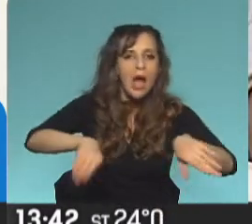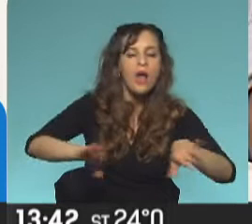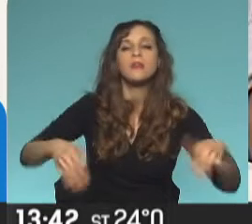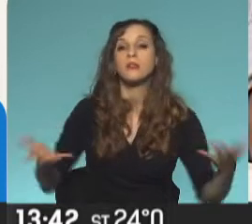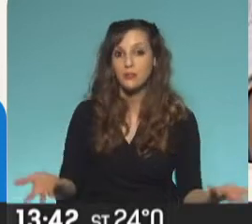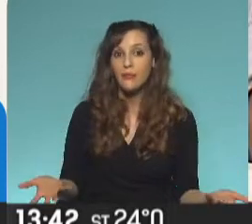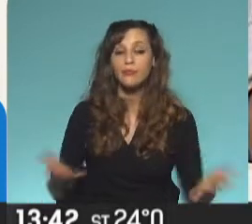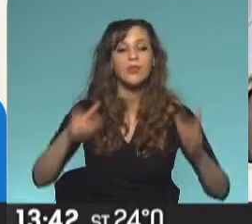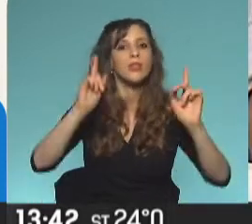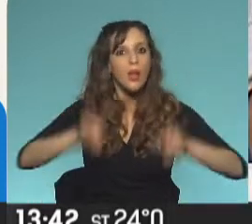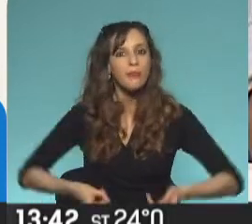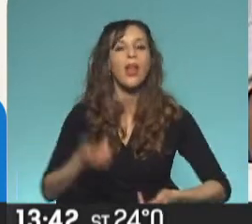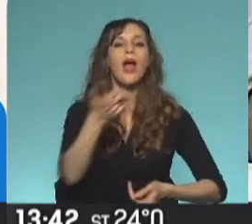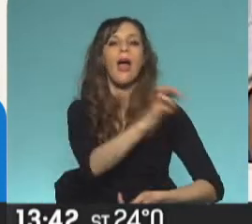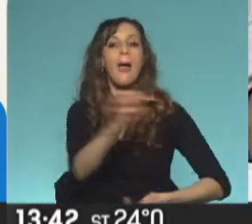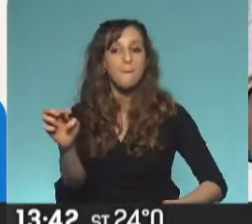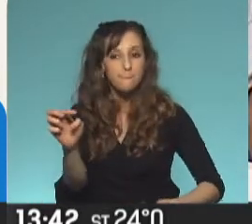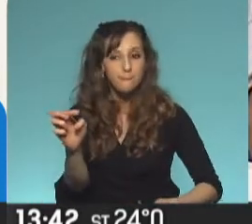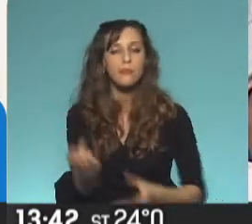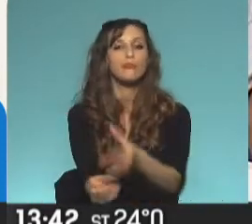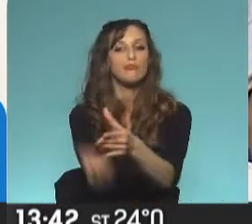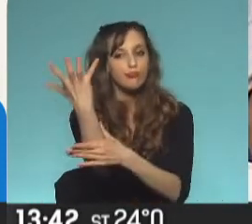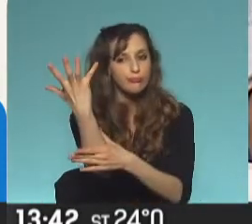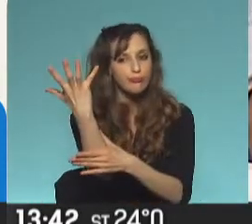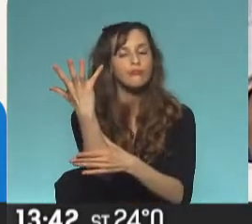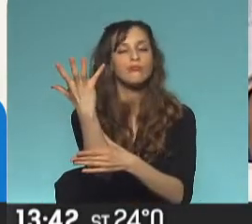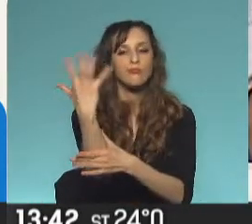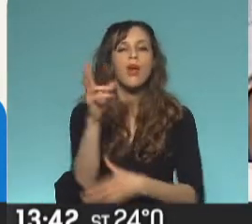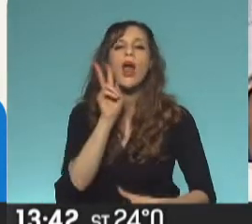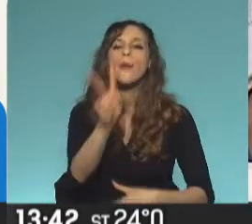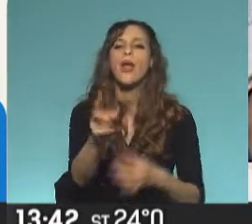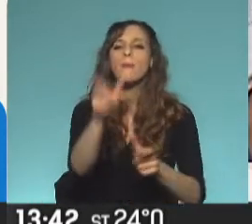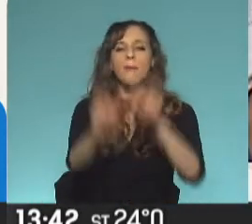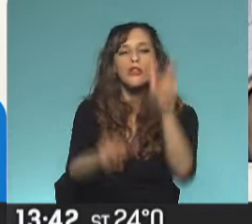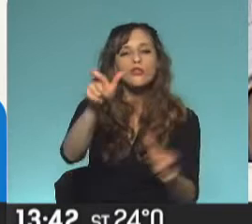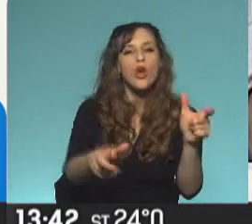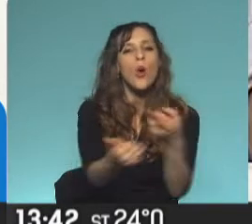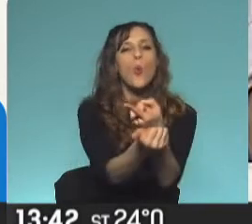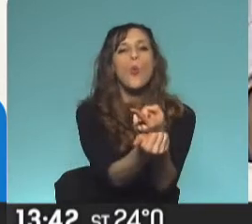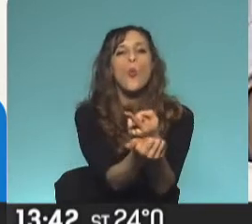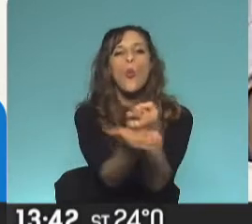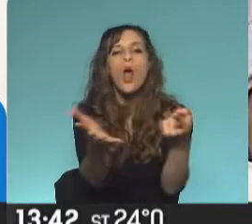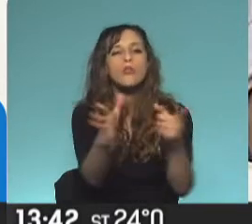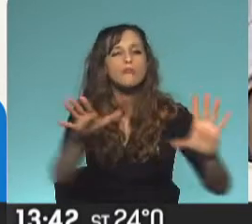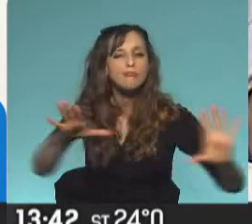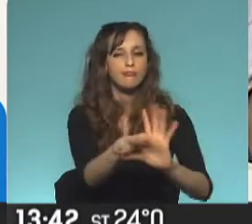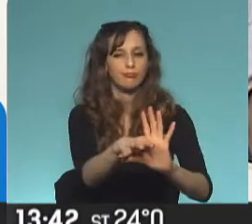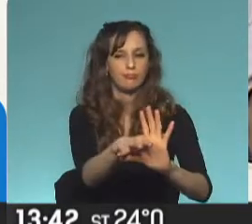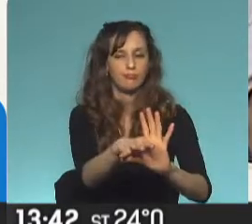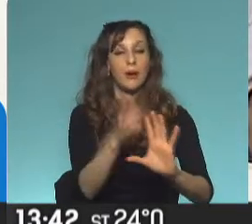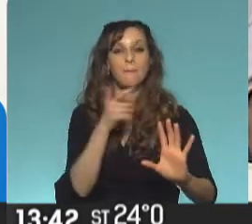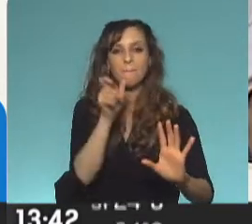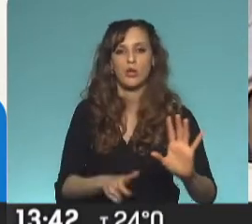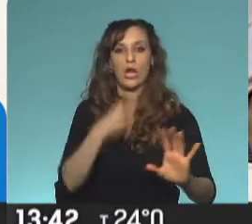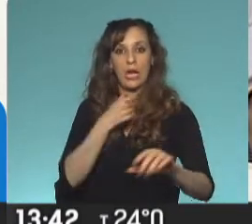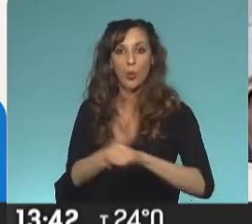se desarrollaron aplicaciones que permiten ver cuánta gente presente en cada uno de los balnearios para aquel que quiere cuidarse